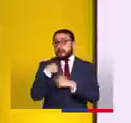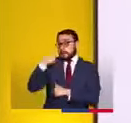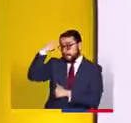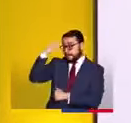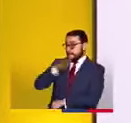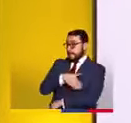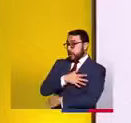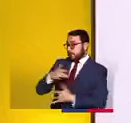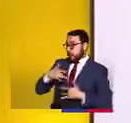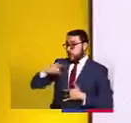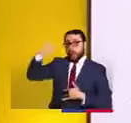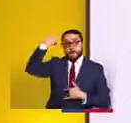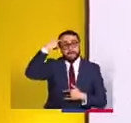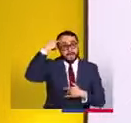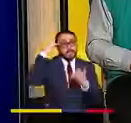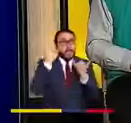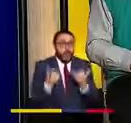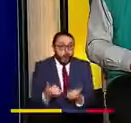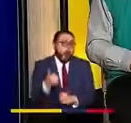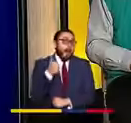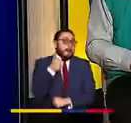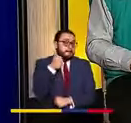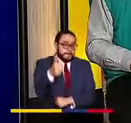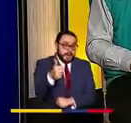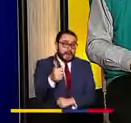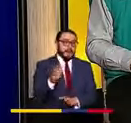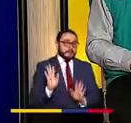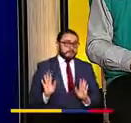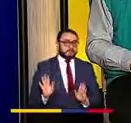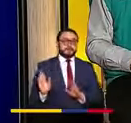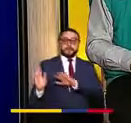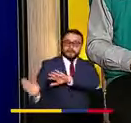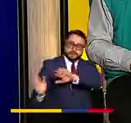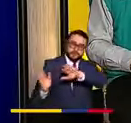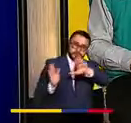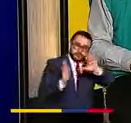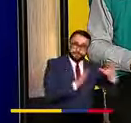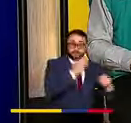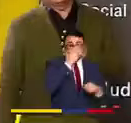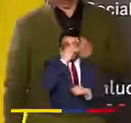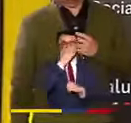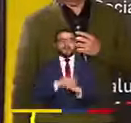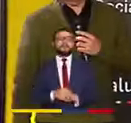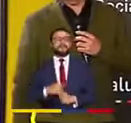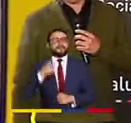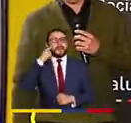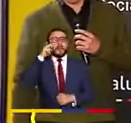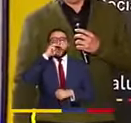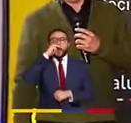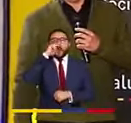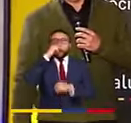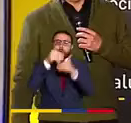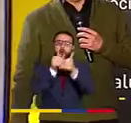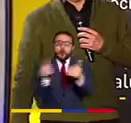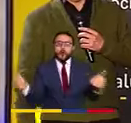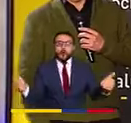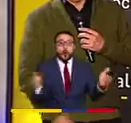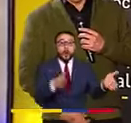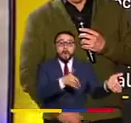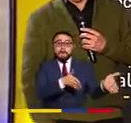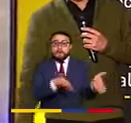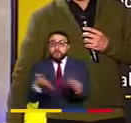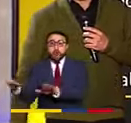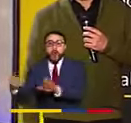que vamos bien por ahora. Pasamos entonces a la mortalidad en la niñez, otro